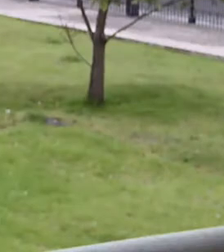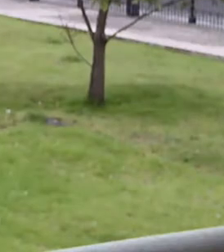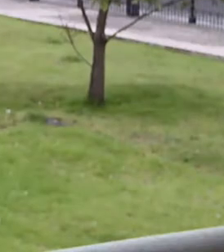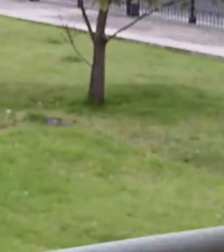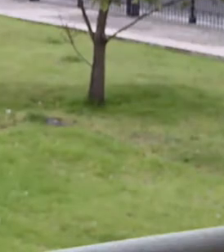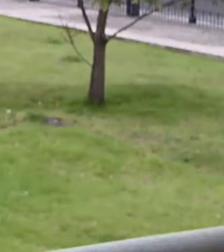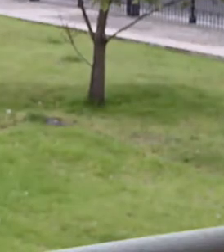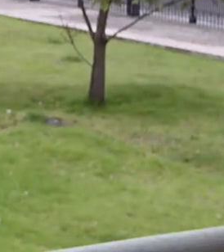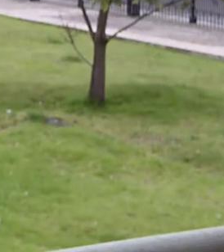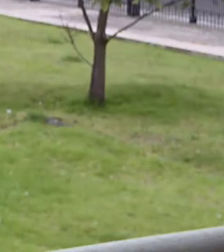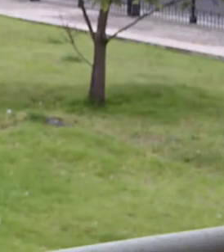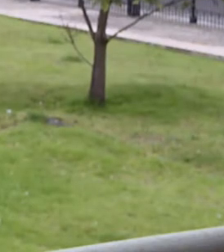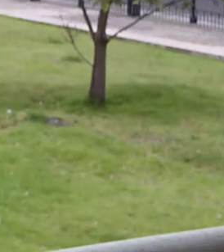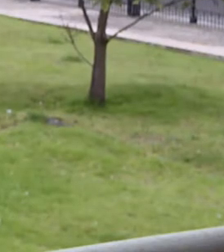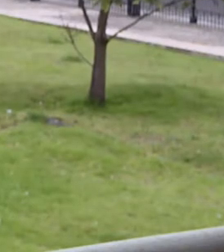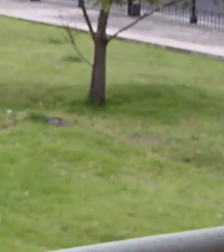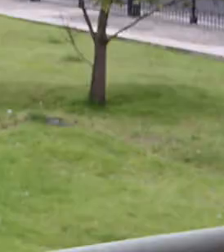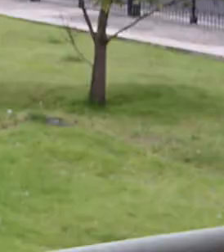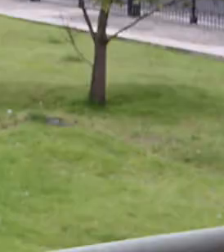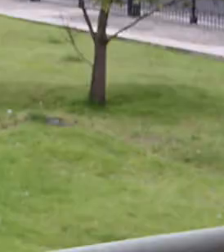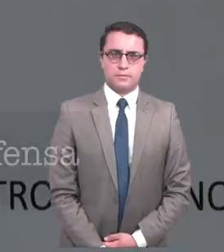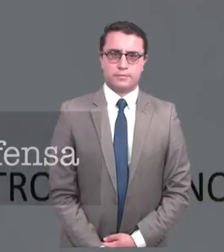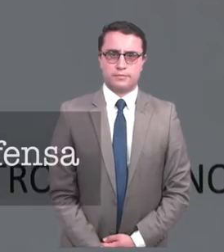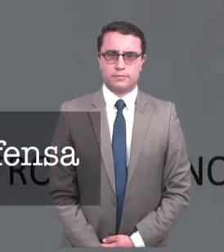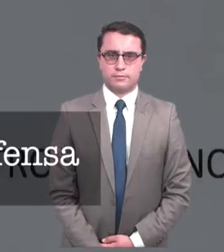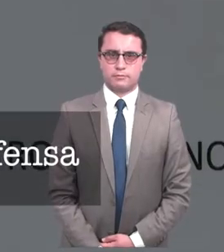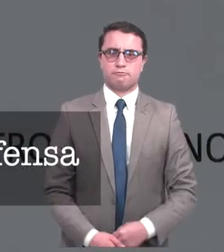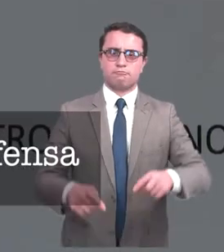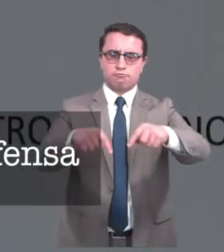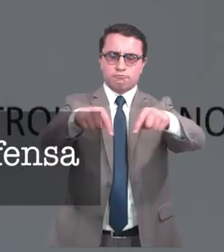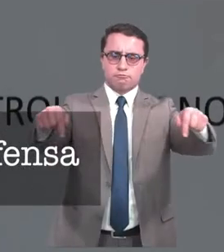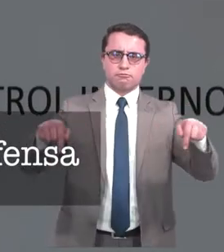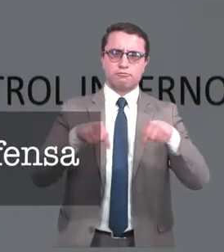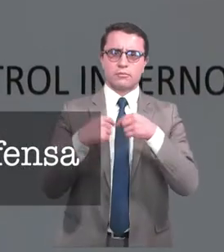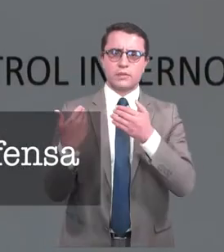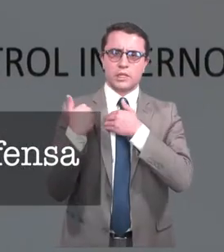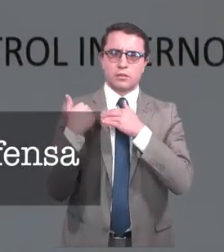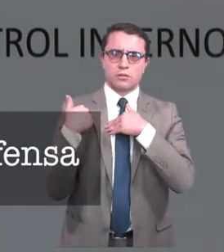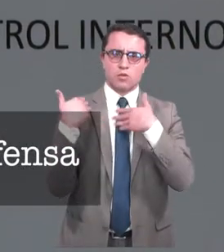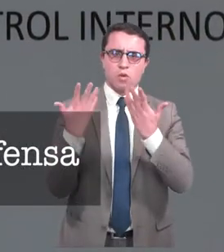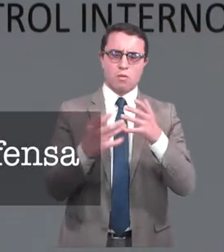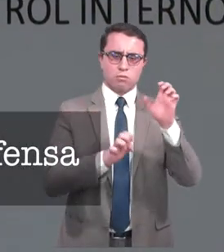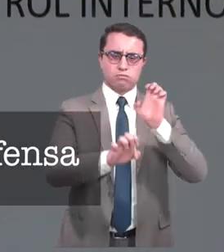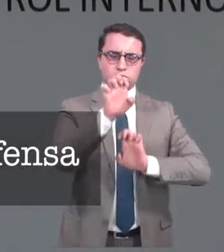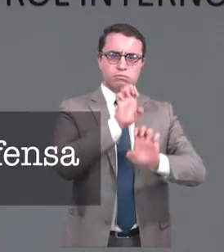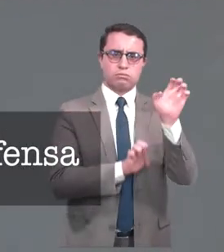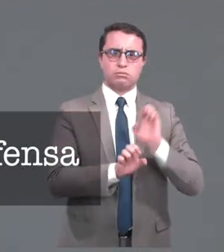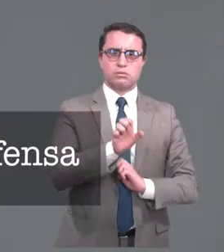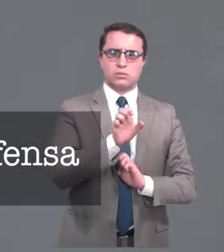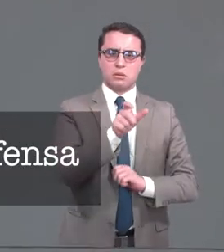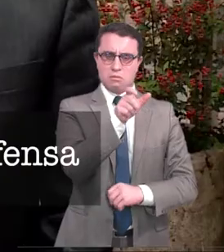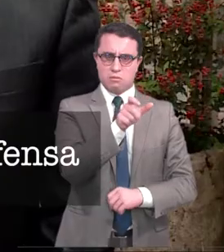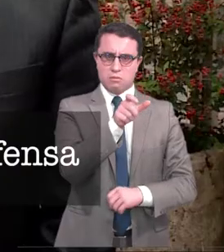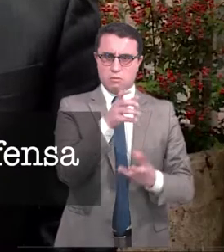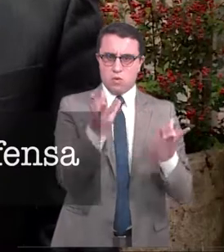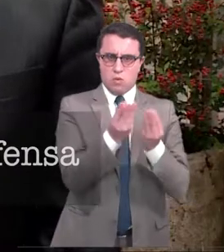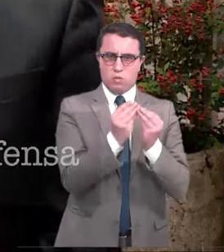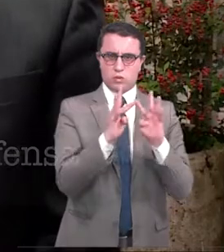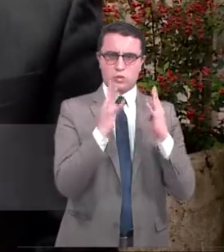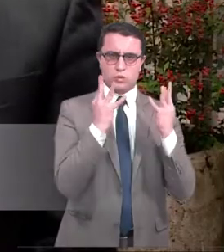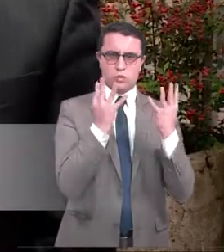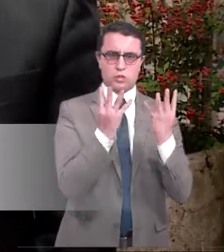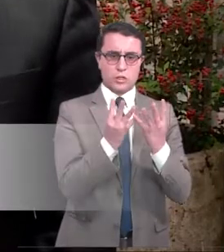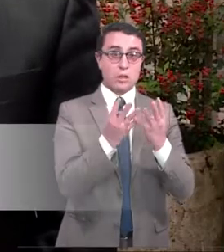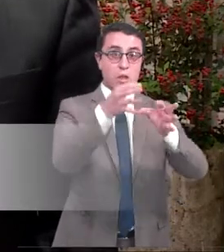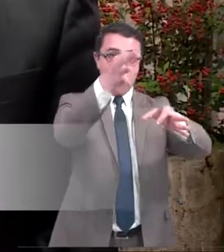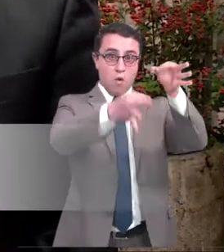te explicaremos cuál es la función de la División Jurídica. Es la división encargada de ejercer la defensa técnica de la